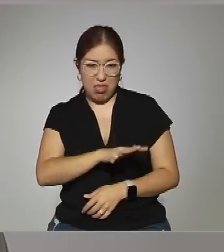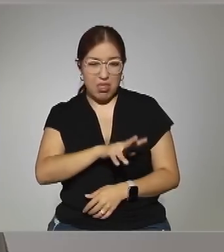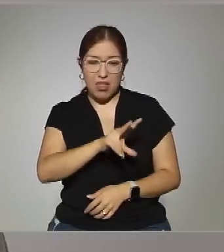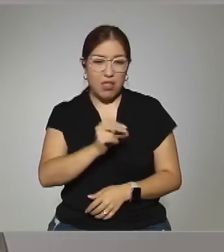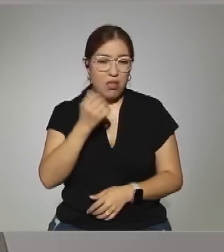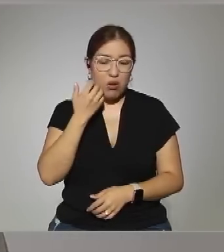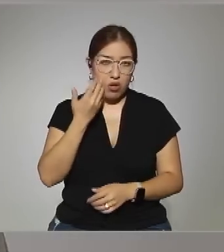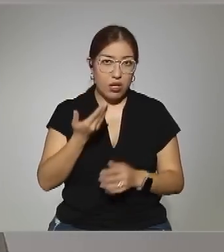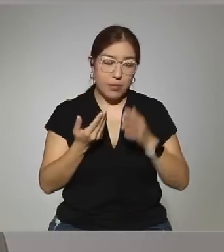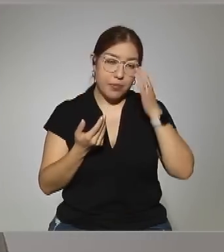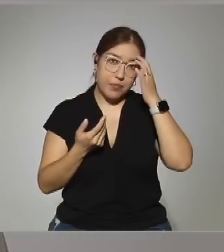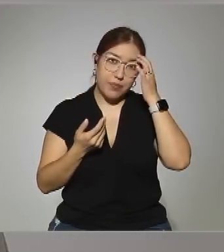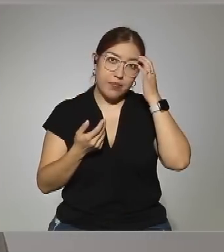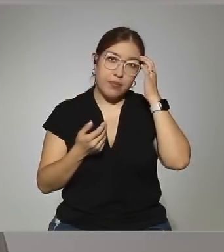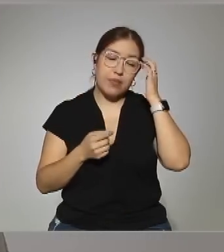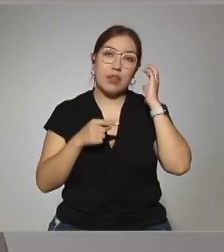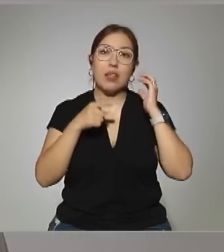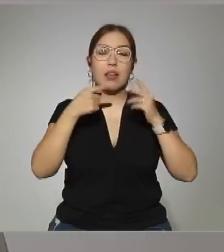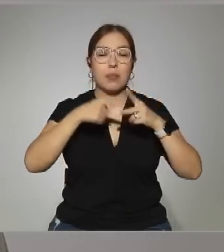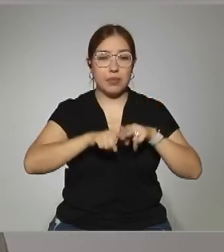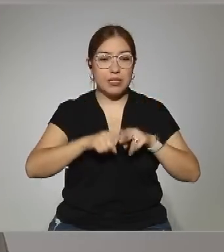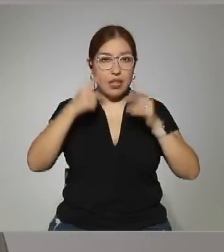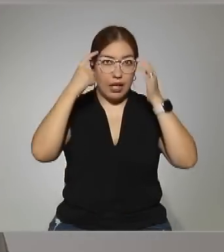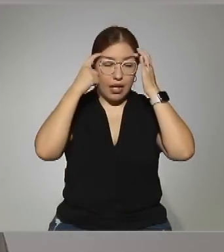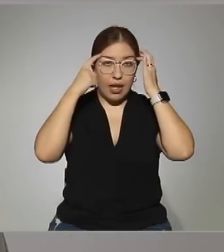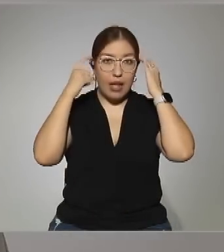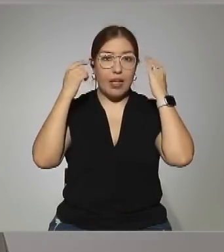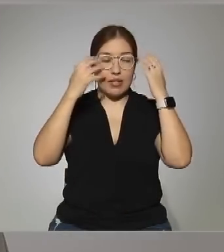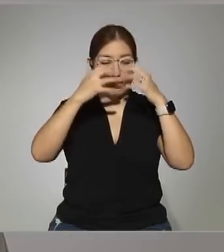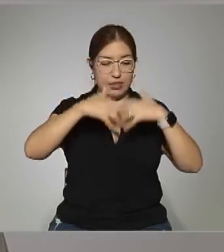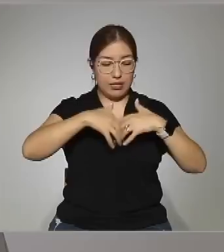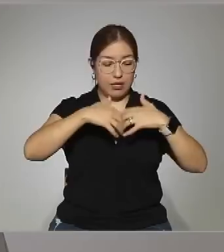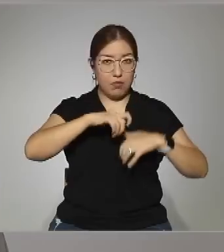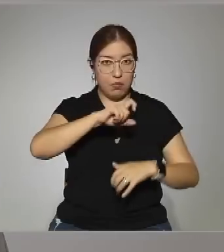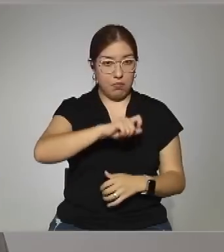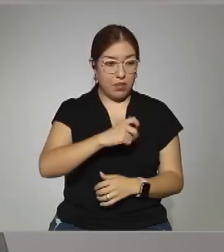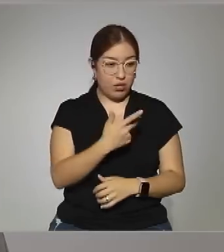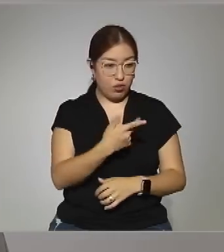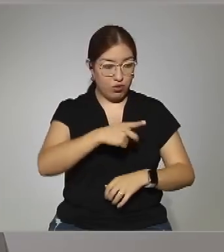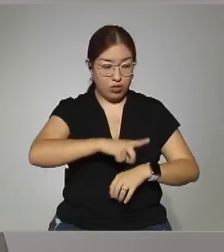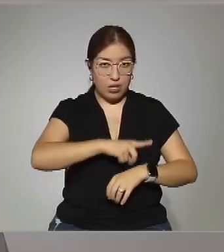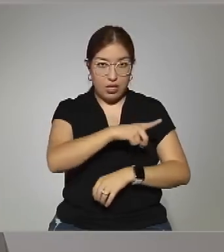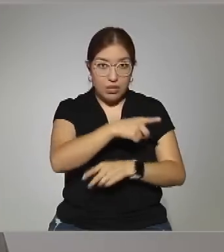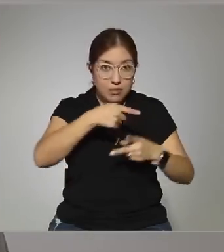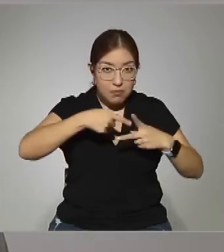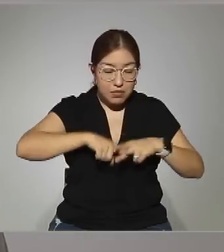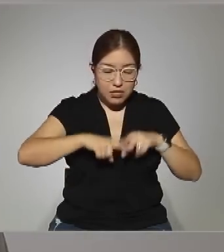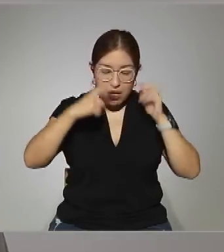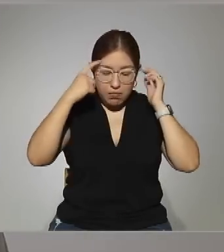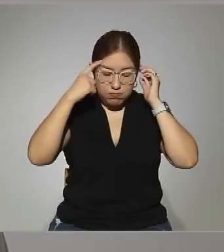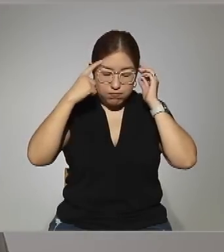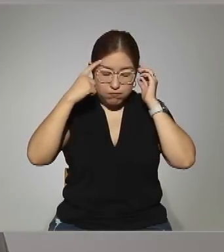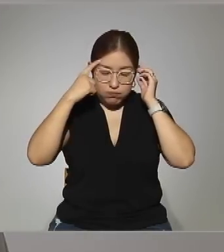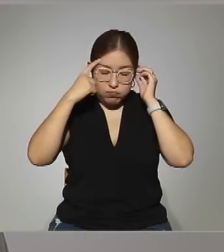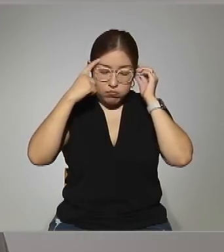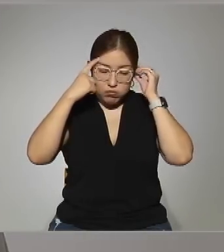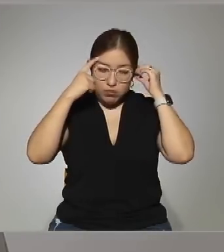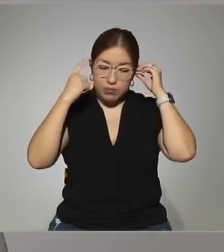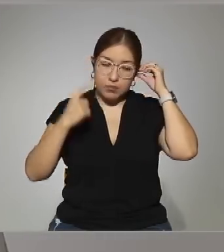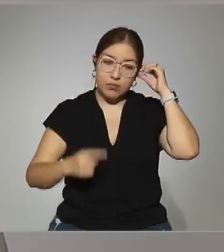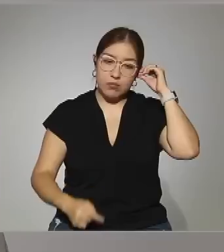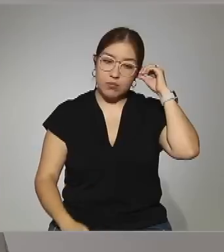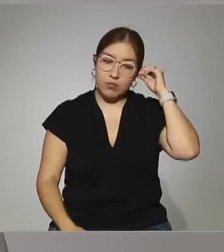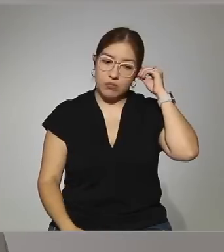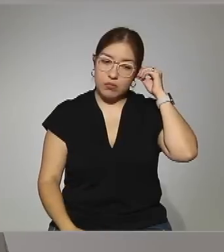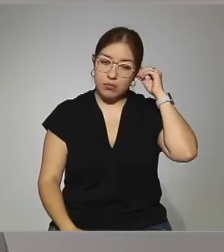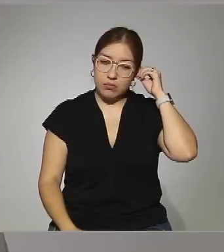está generando una asimilación en el cerebro. Desde los 28 días ya hay asimilación en el cerebro, desde los 28 días que se